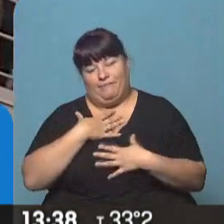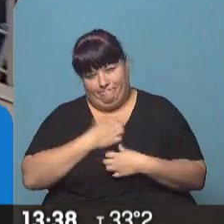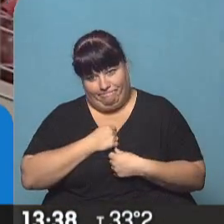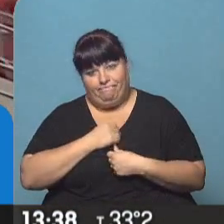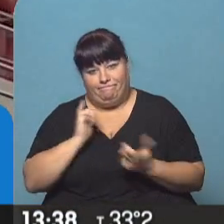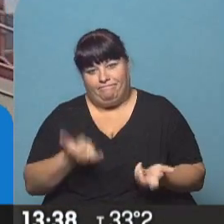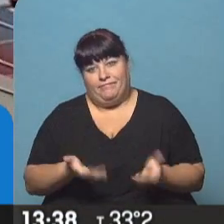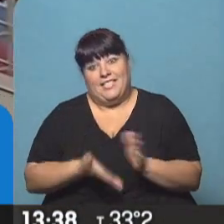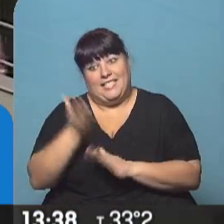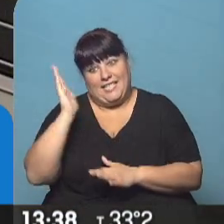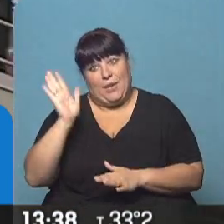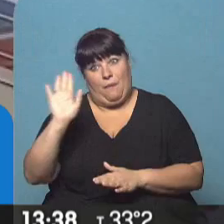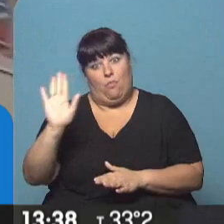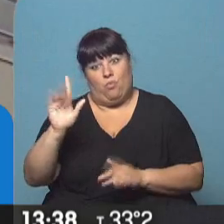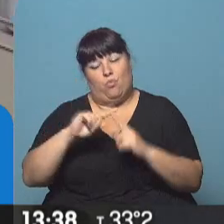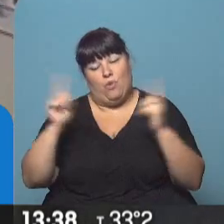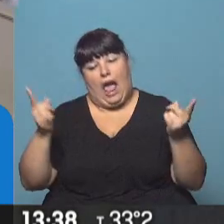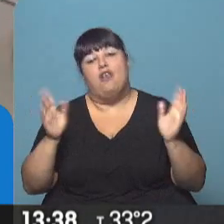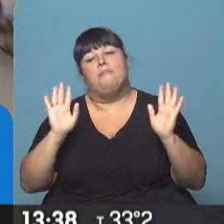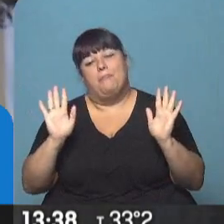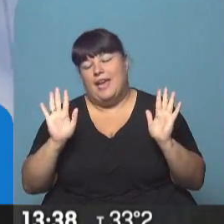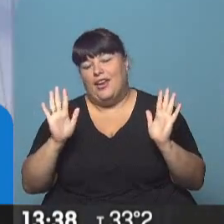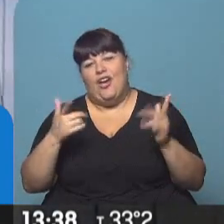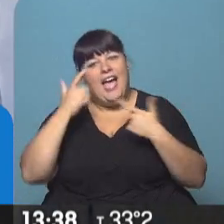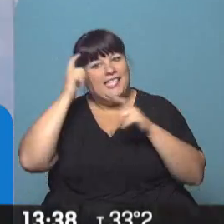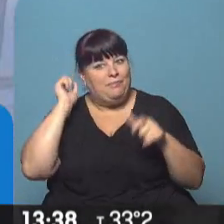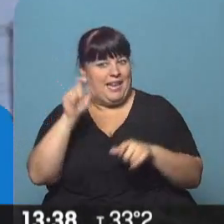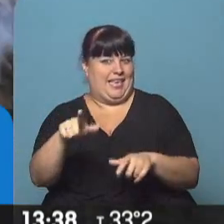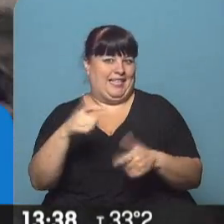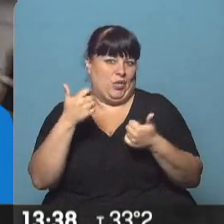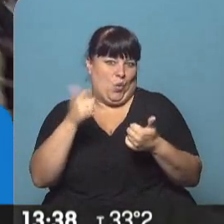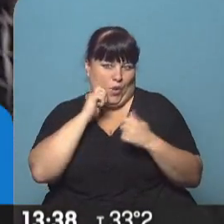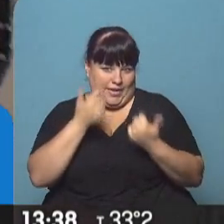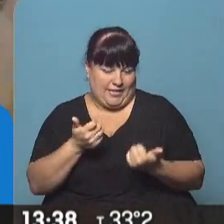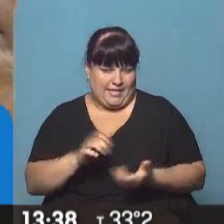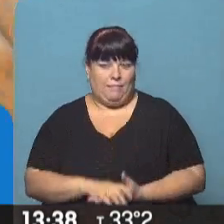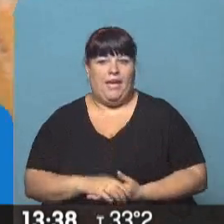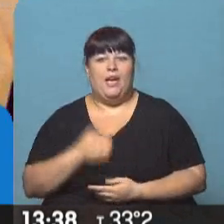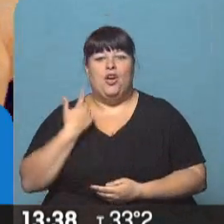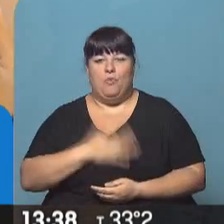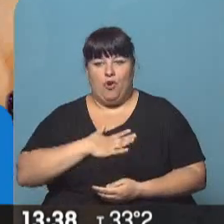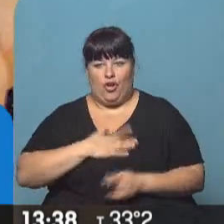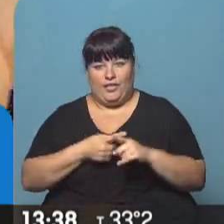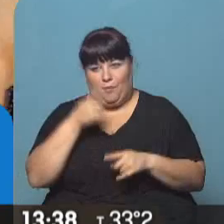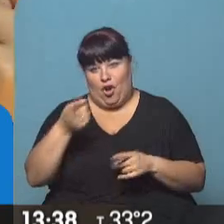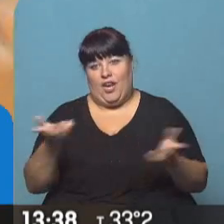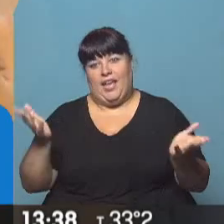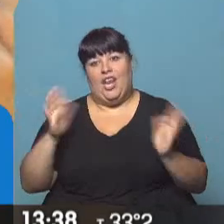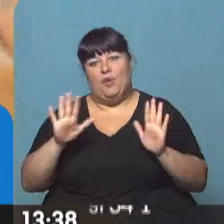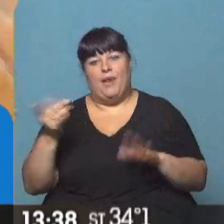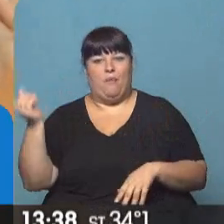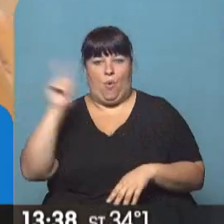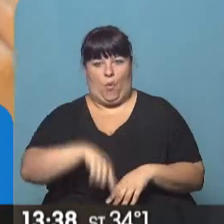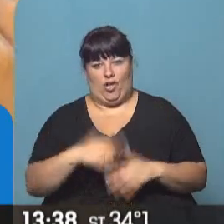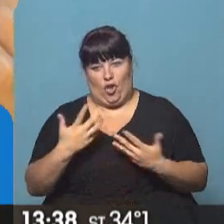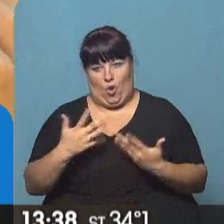angustia, se va un poquito de tiempo, pero una experiencia para él espectacular. Estamos muy contentas por él y lo esperamos a la